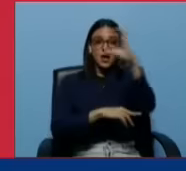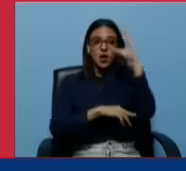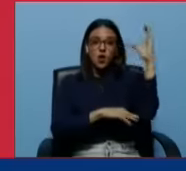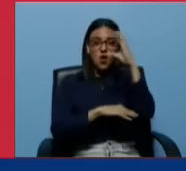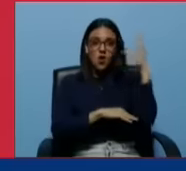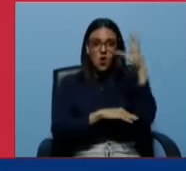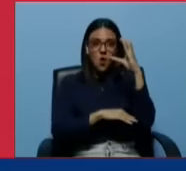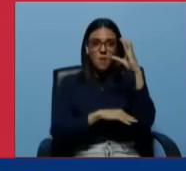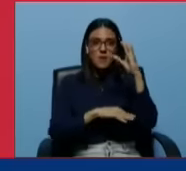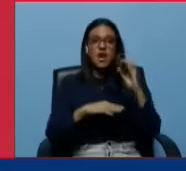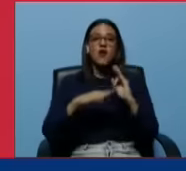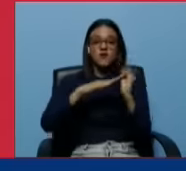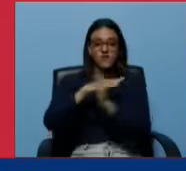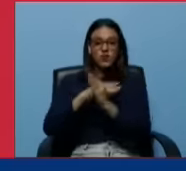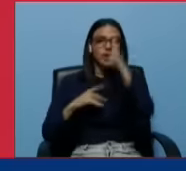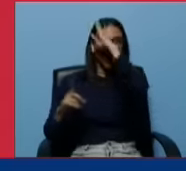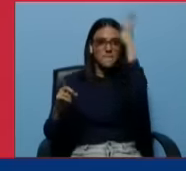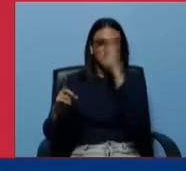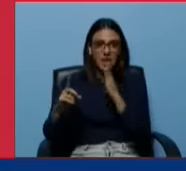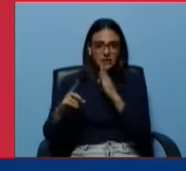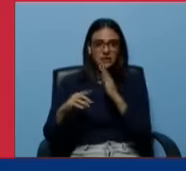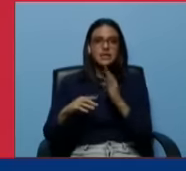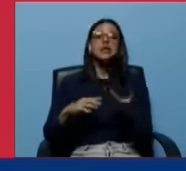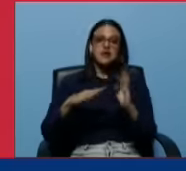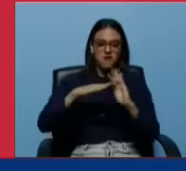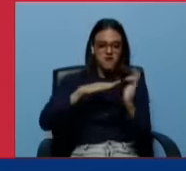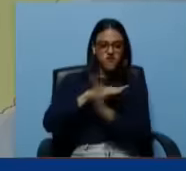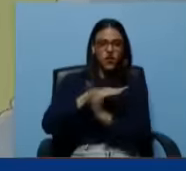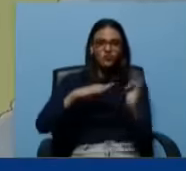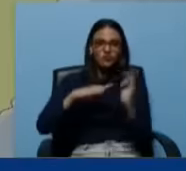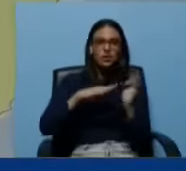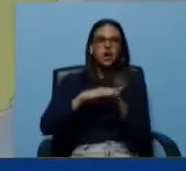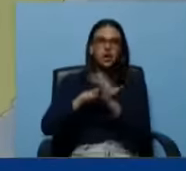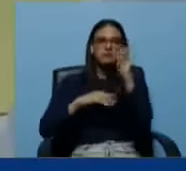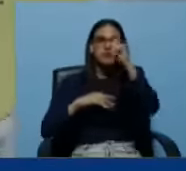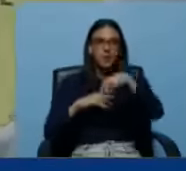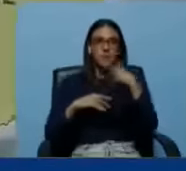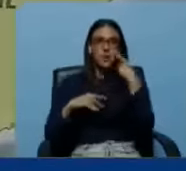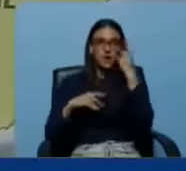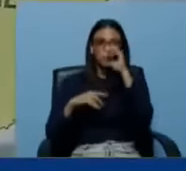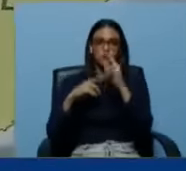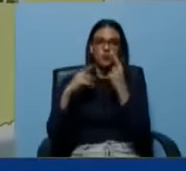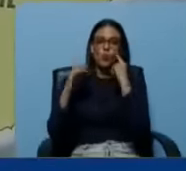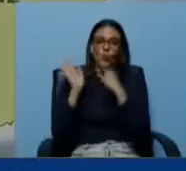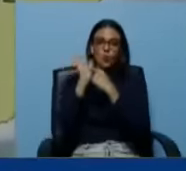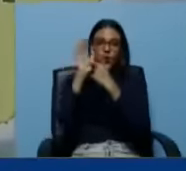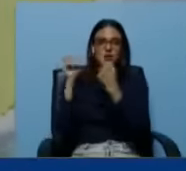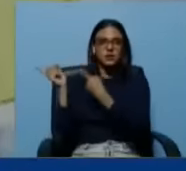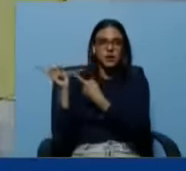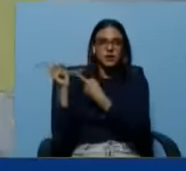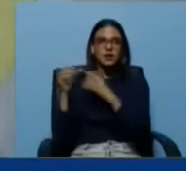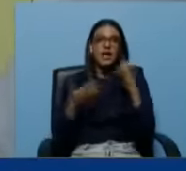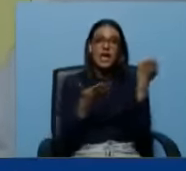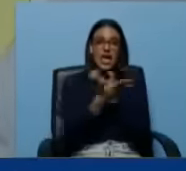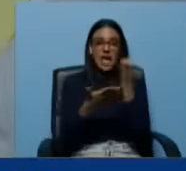frontera occidental, Brasil en toda la frontera sur y parte de oriente, Ecuador,